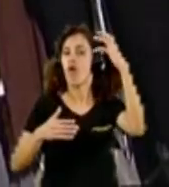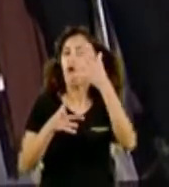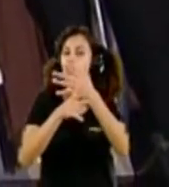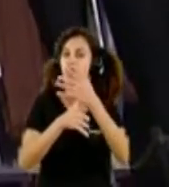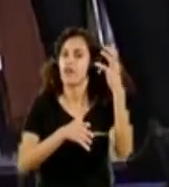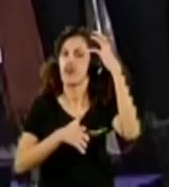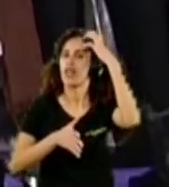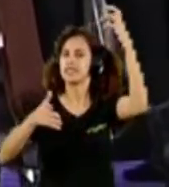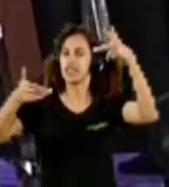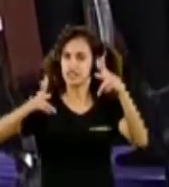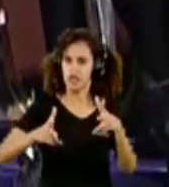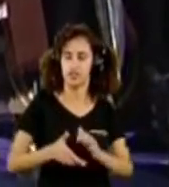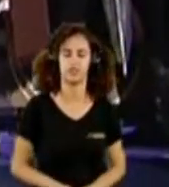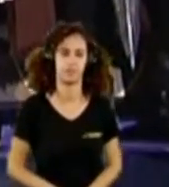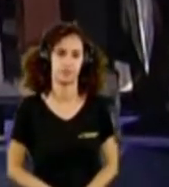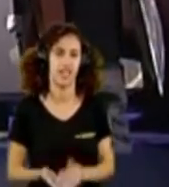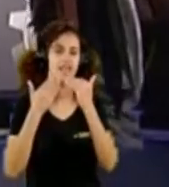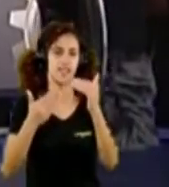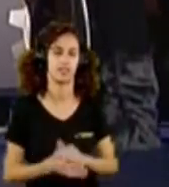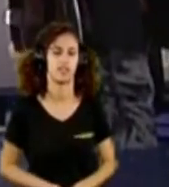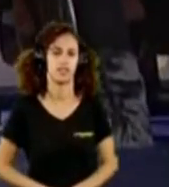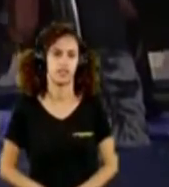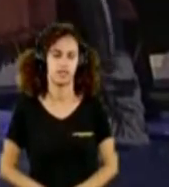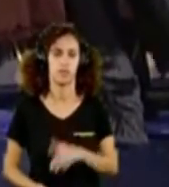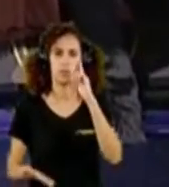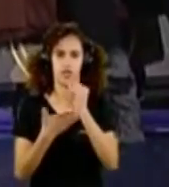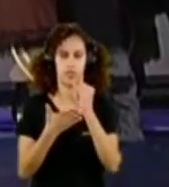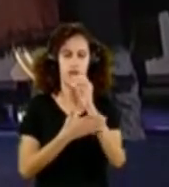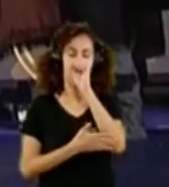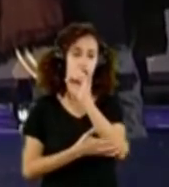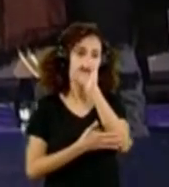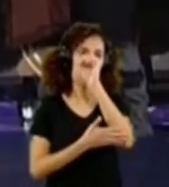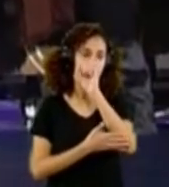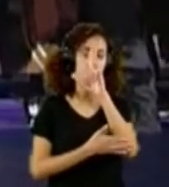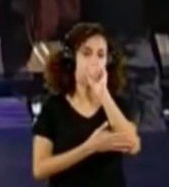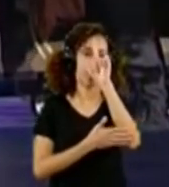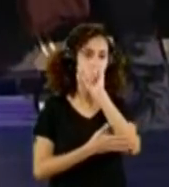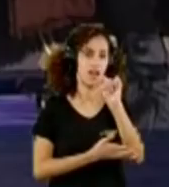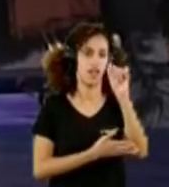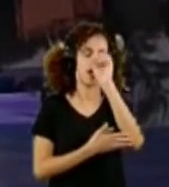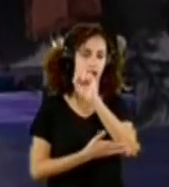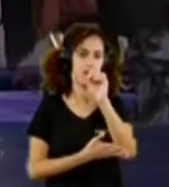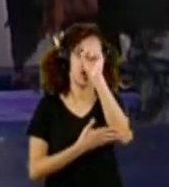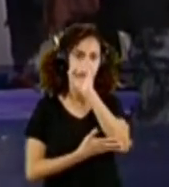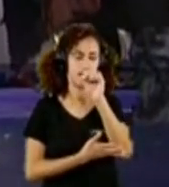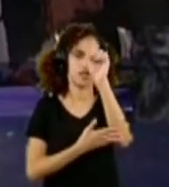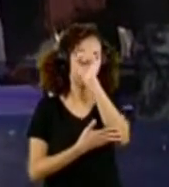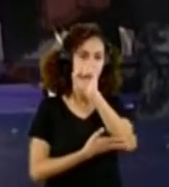Ahí, no lo puede explicar de mejor manera el Meji. Vamos a escucharle. La, la,